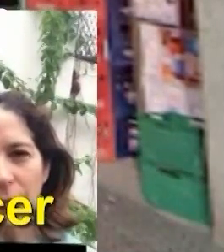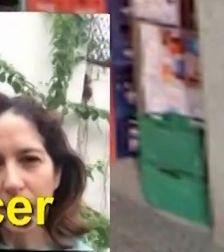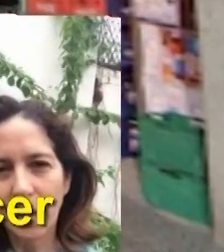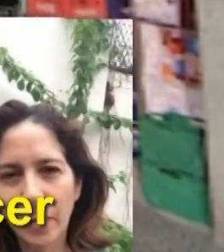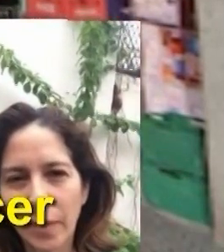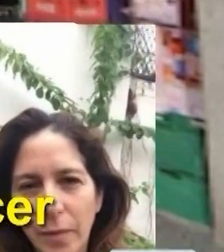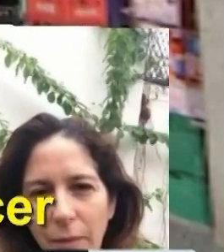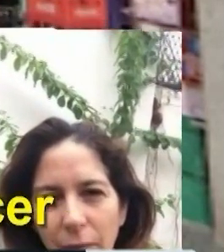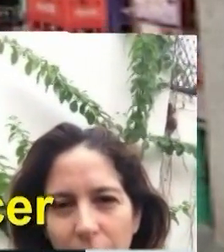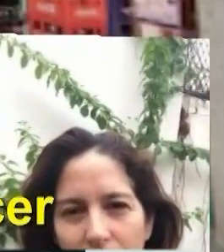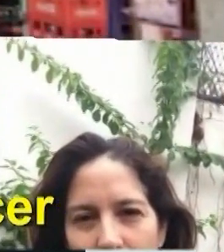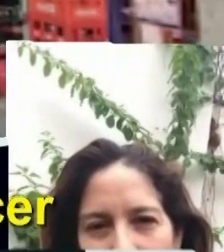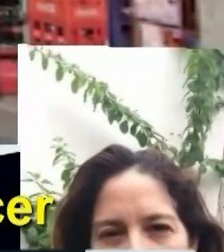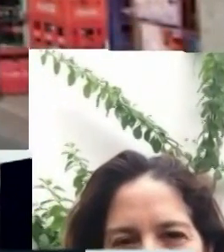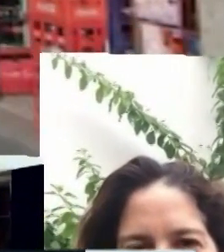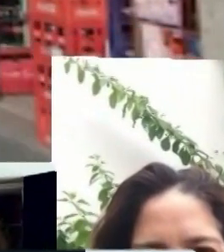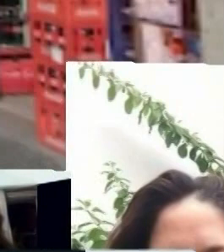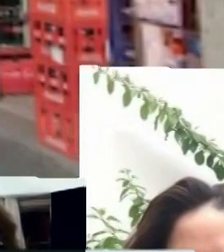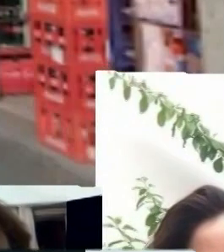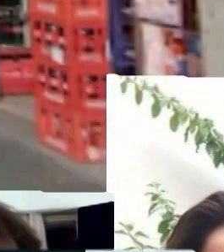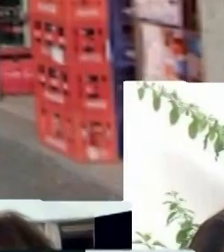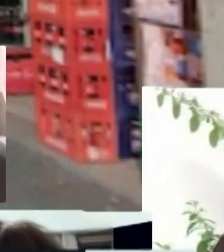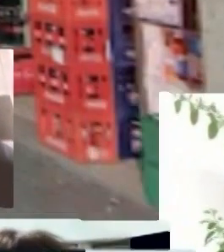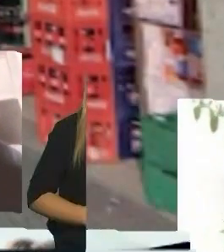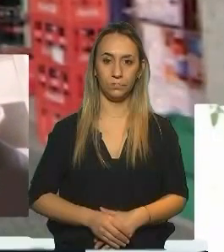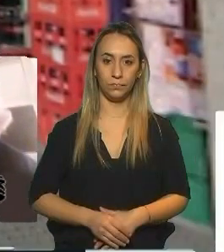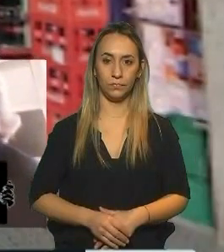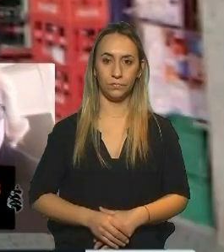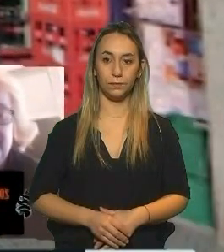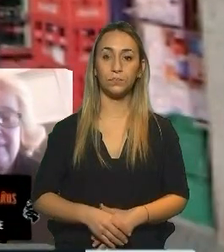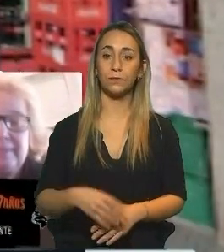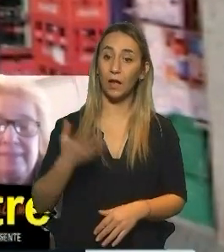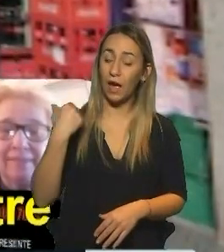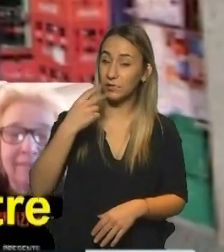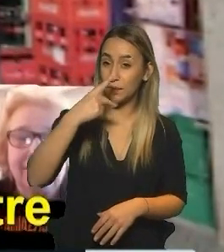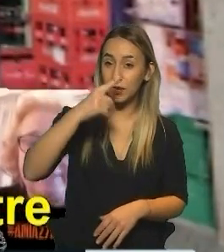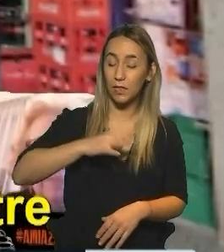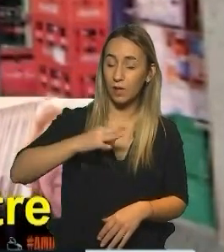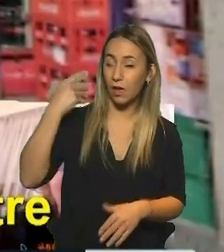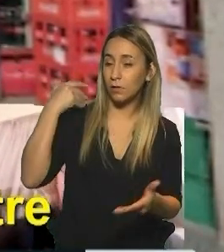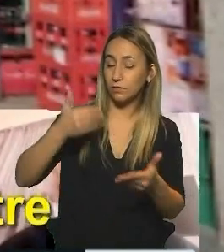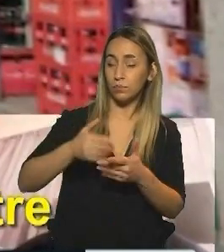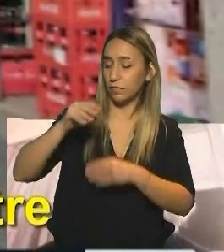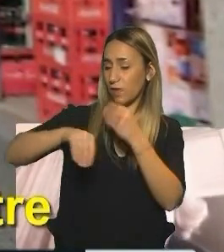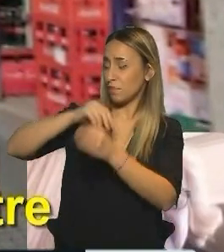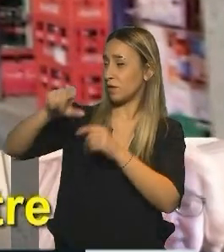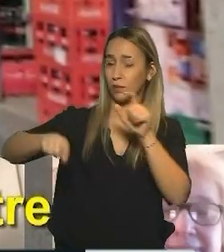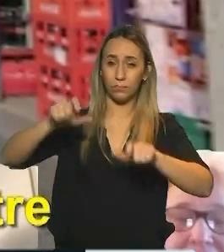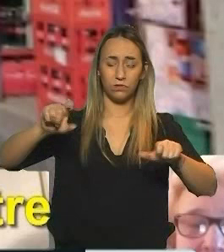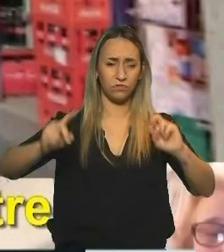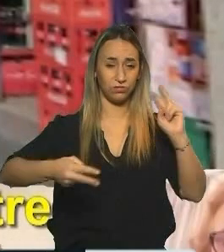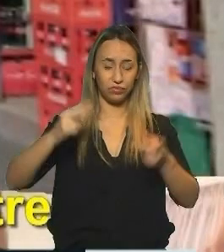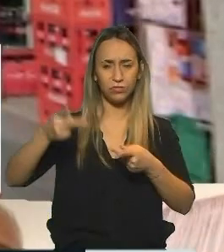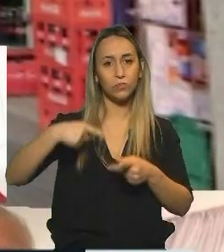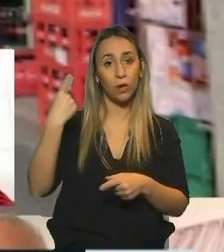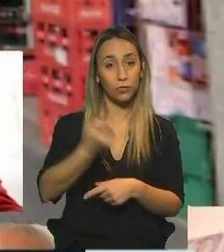verlos crecer y transformarse en personas de bien, construyendo su propio camino. Para que el recuerdo de todos permanezca entre